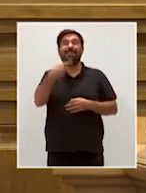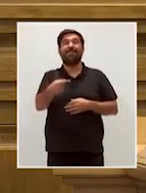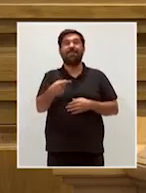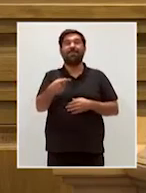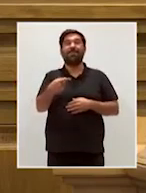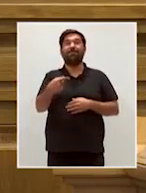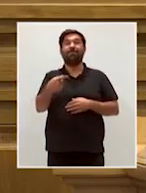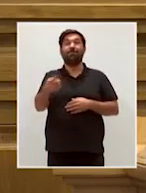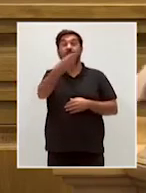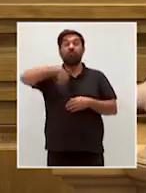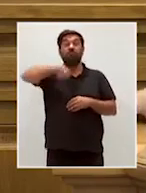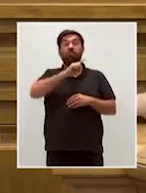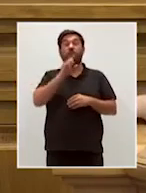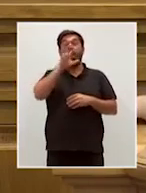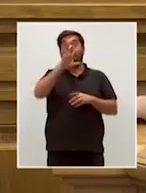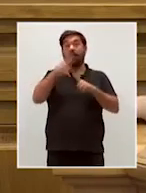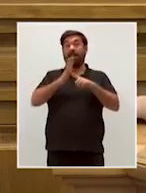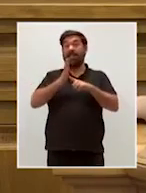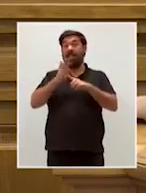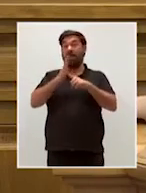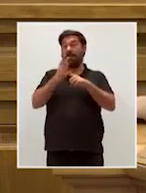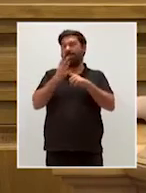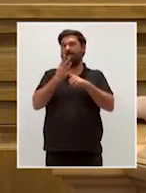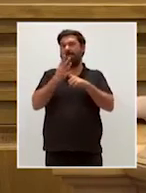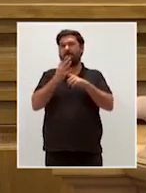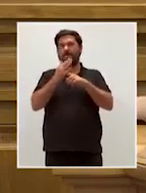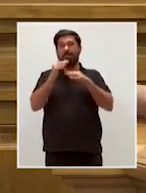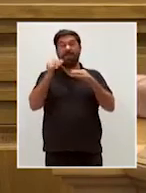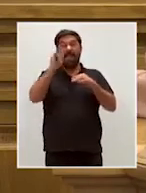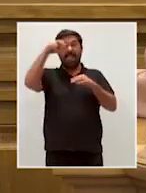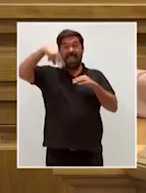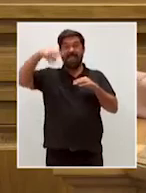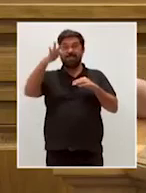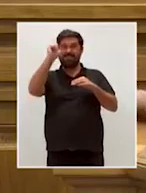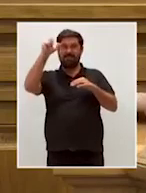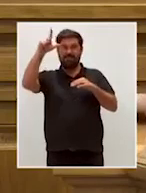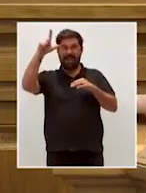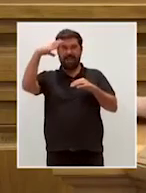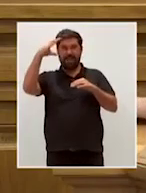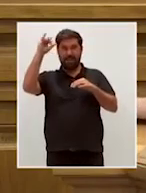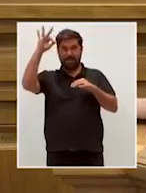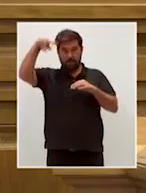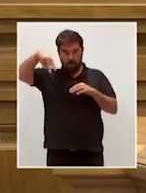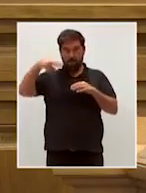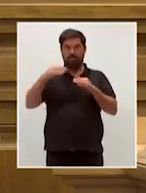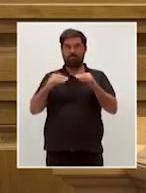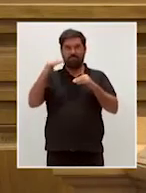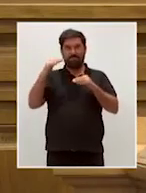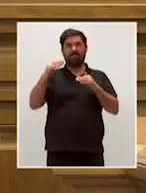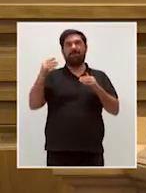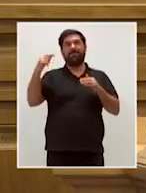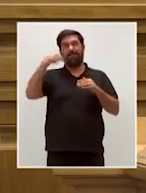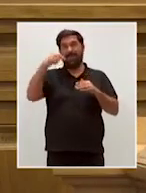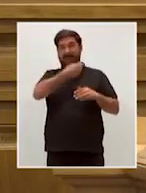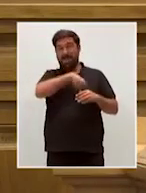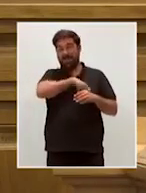como ha hecho en esta cuestión Ella hizo con filomena con la pandemia o con la Plaga de conejos el presidente del partido Popular